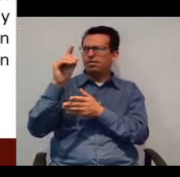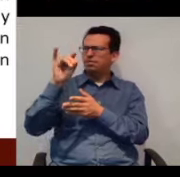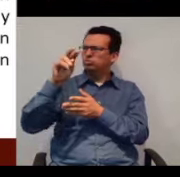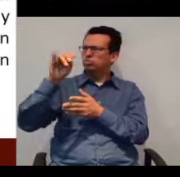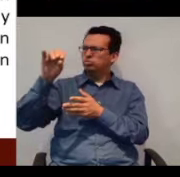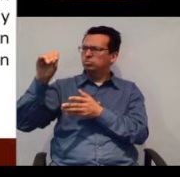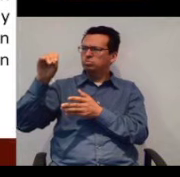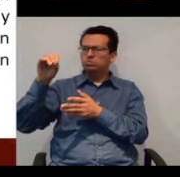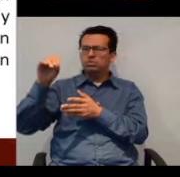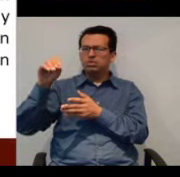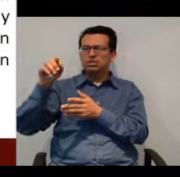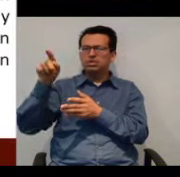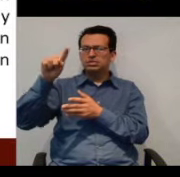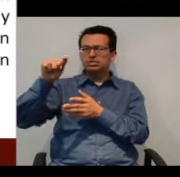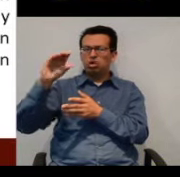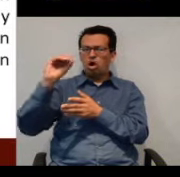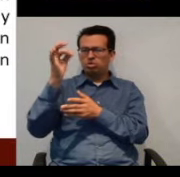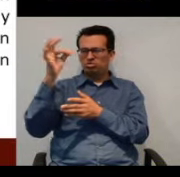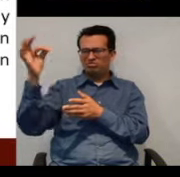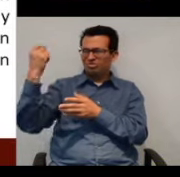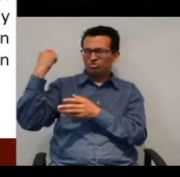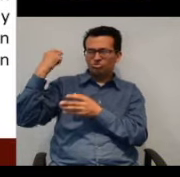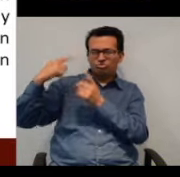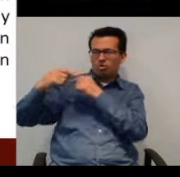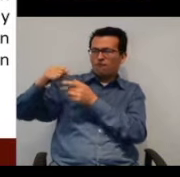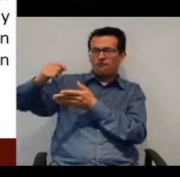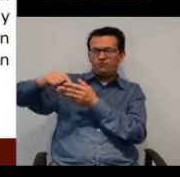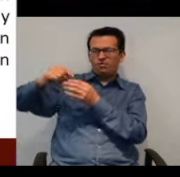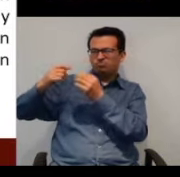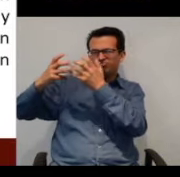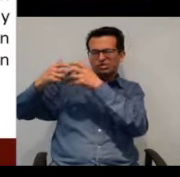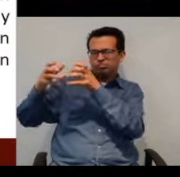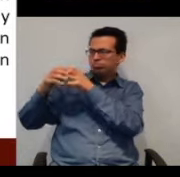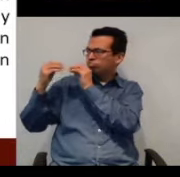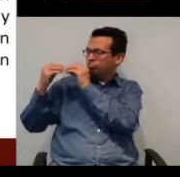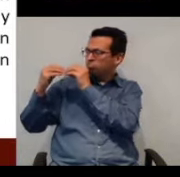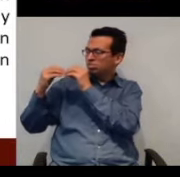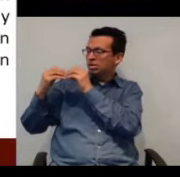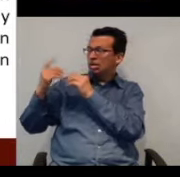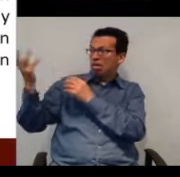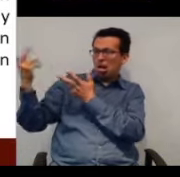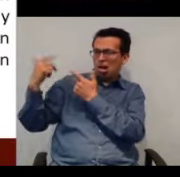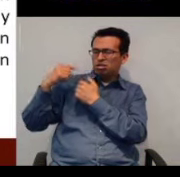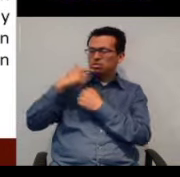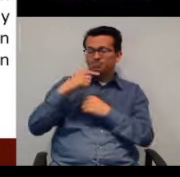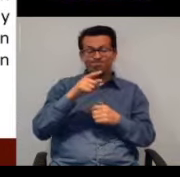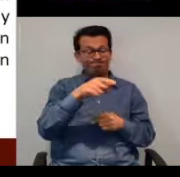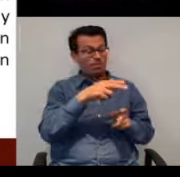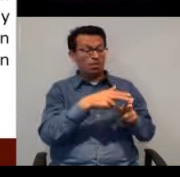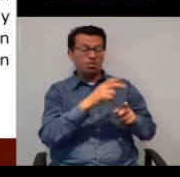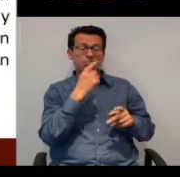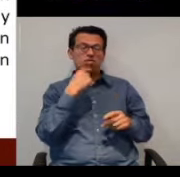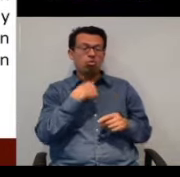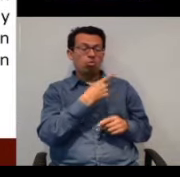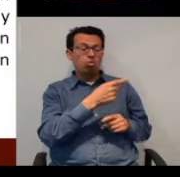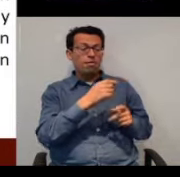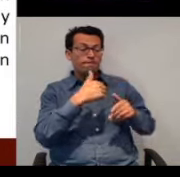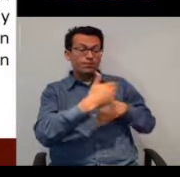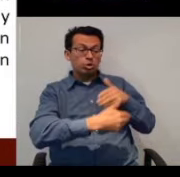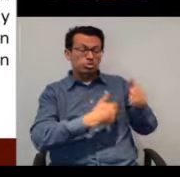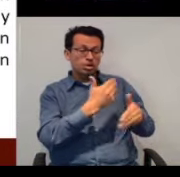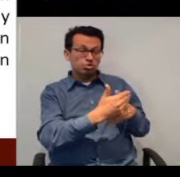finales del 2012, el proceso de la educación inclusiva es un proceso lleno de incertidumbres, es un proceso